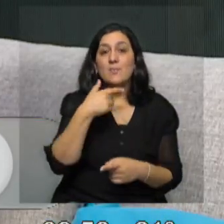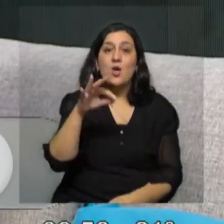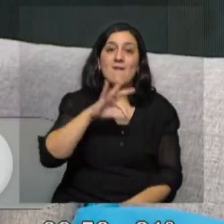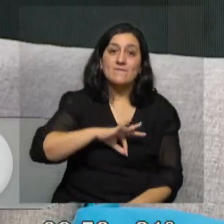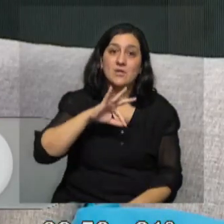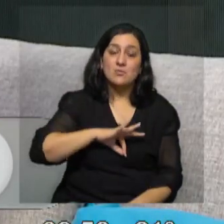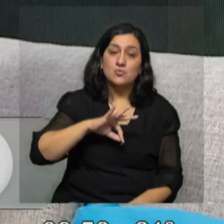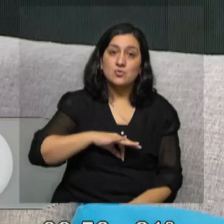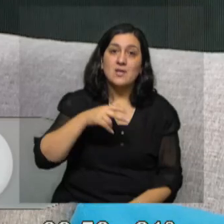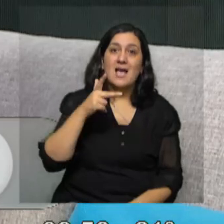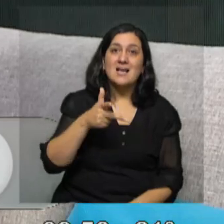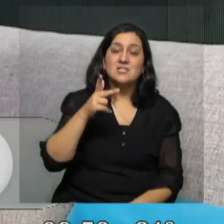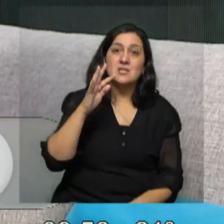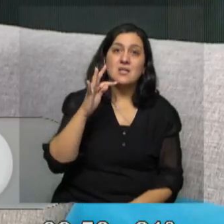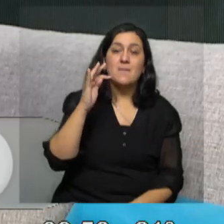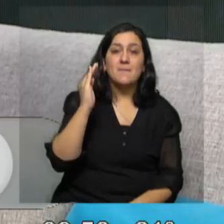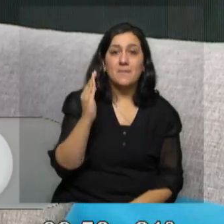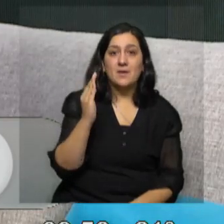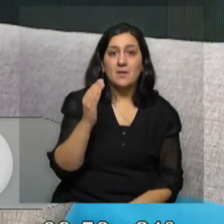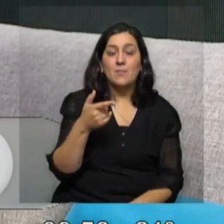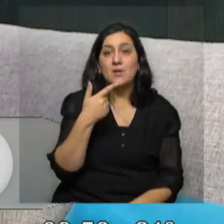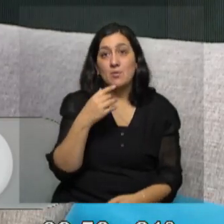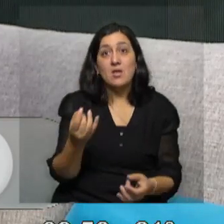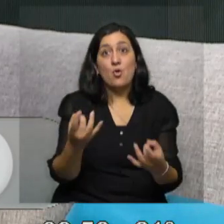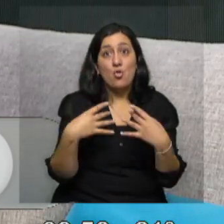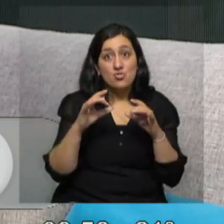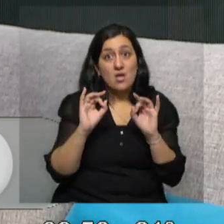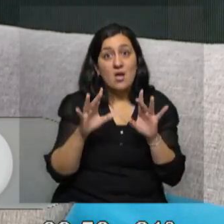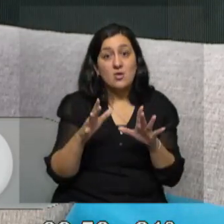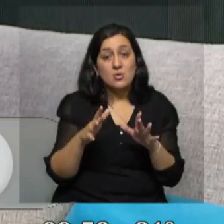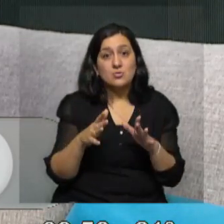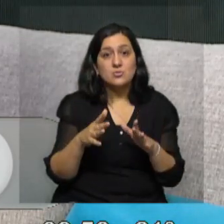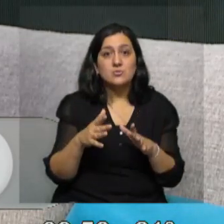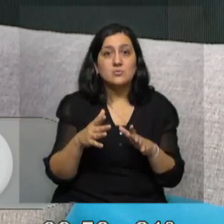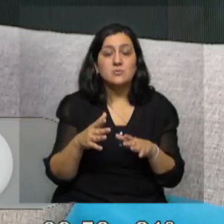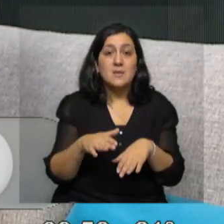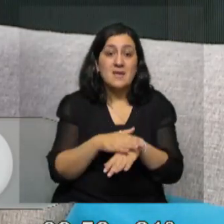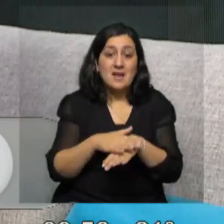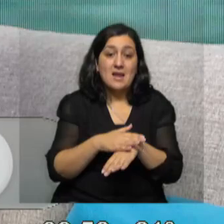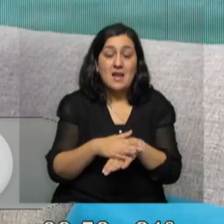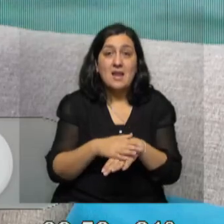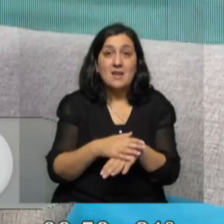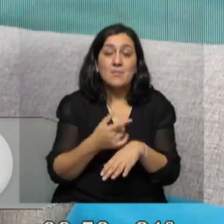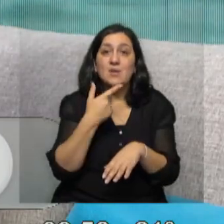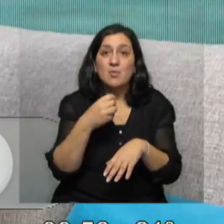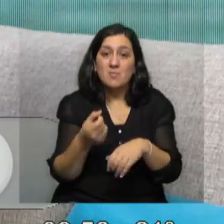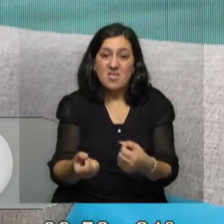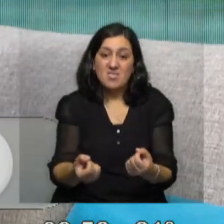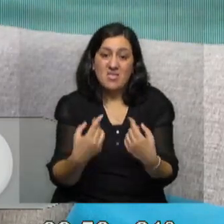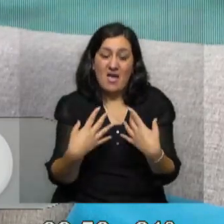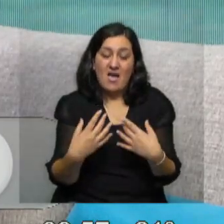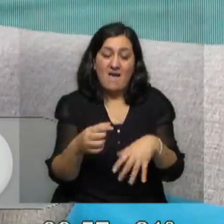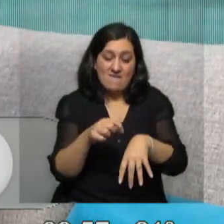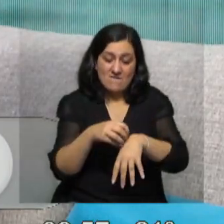que son los contagios cutáneos. Dentro claro. del HPV hay algunos tipos que nos van a dar las lesiones, que son las verruguitas, y bueno, esos